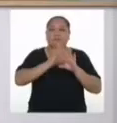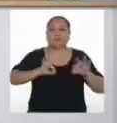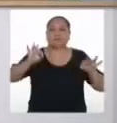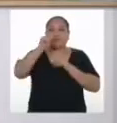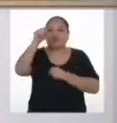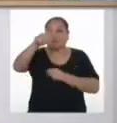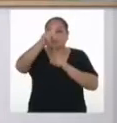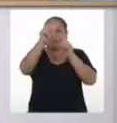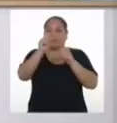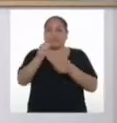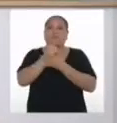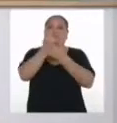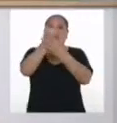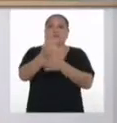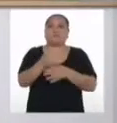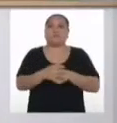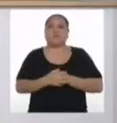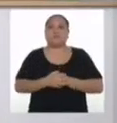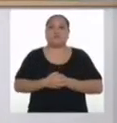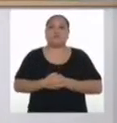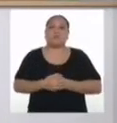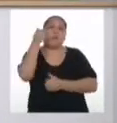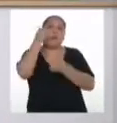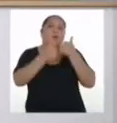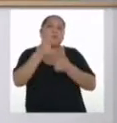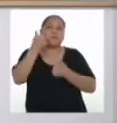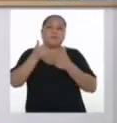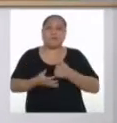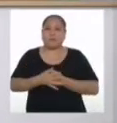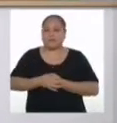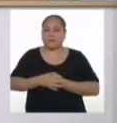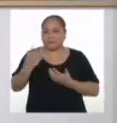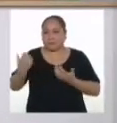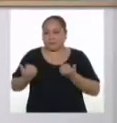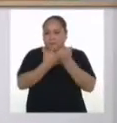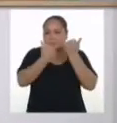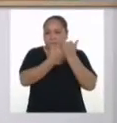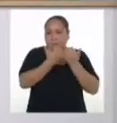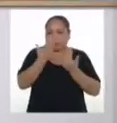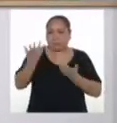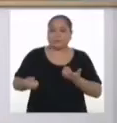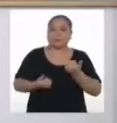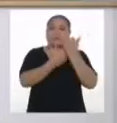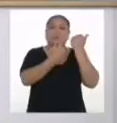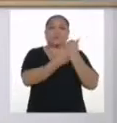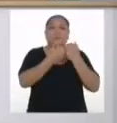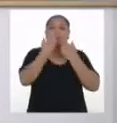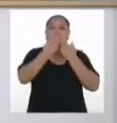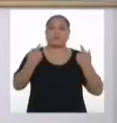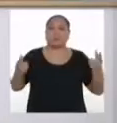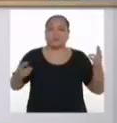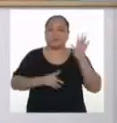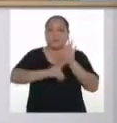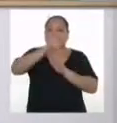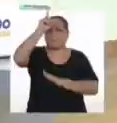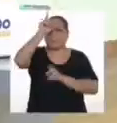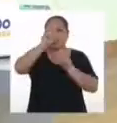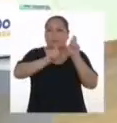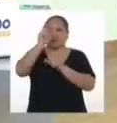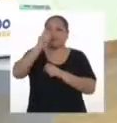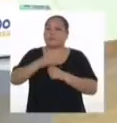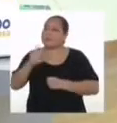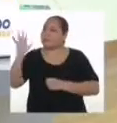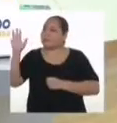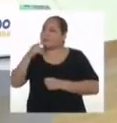una pregunta que te puede ayudar. ¿Cuál sería el aporte de los recursos al desarrollo